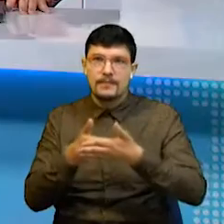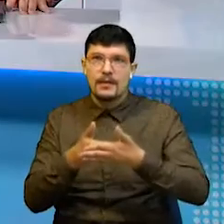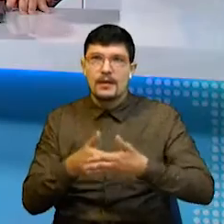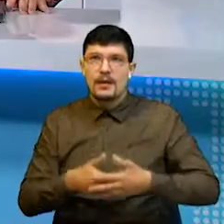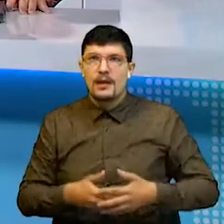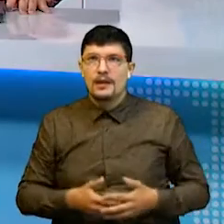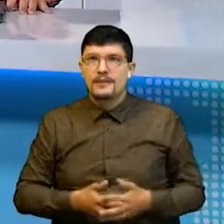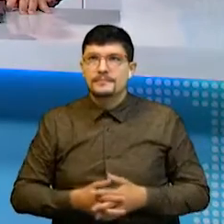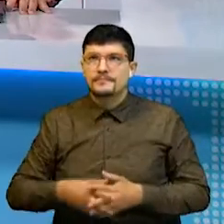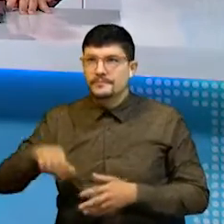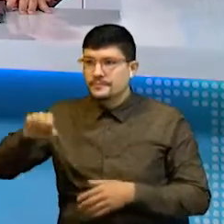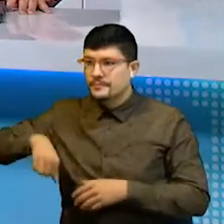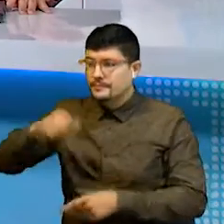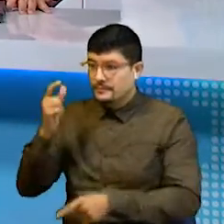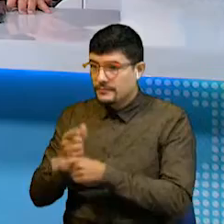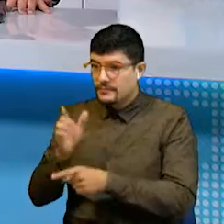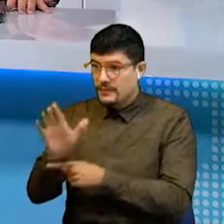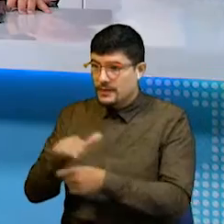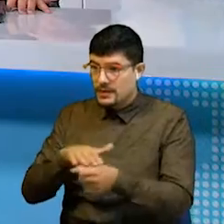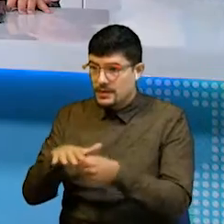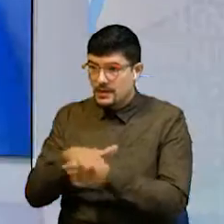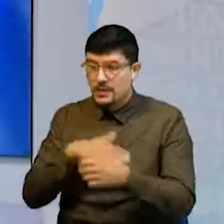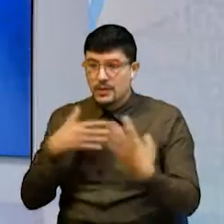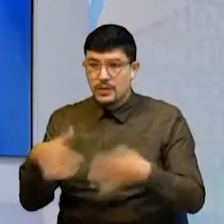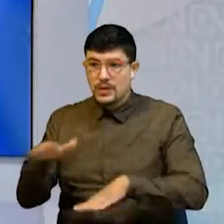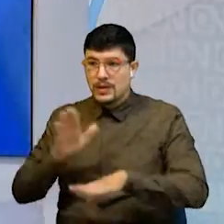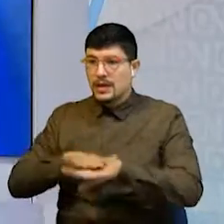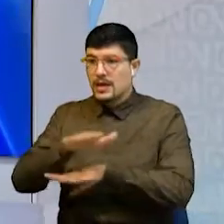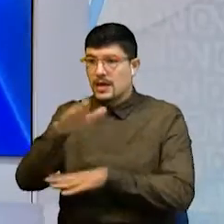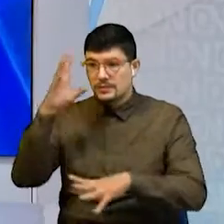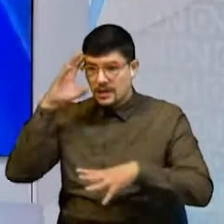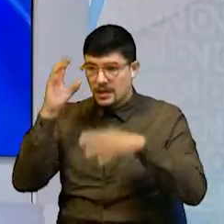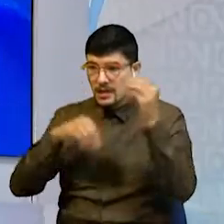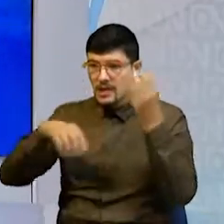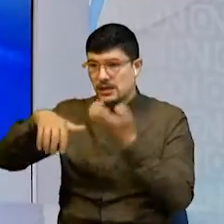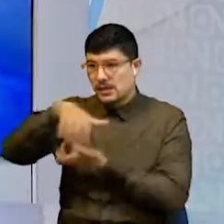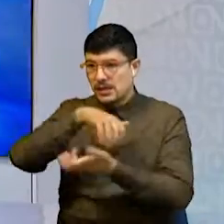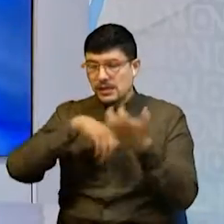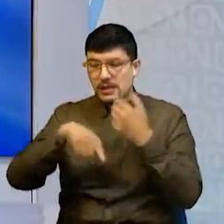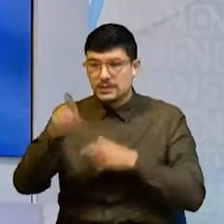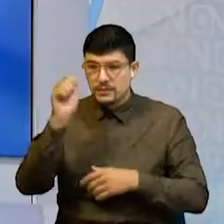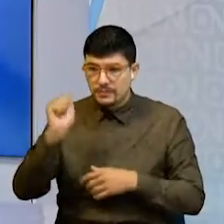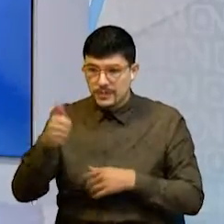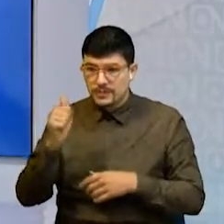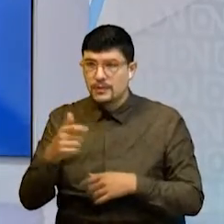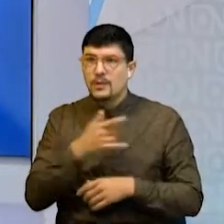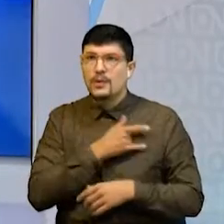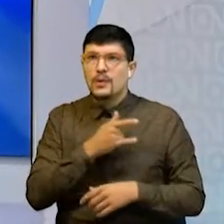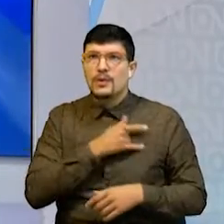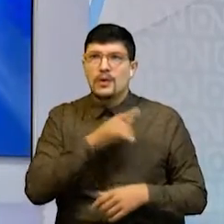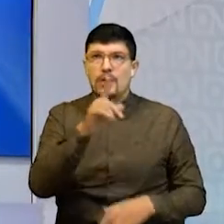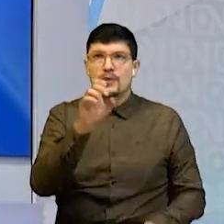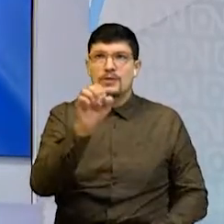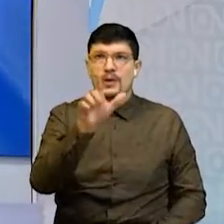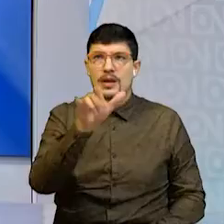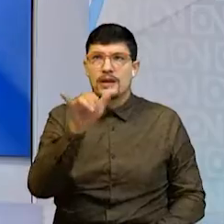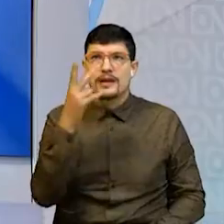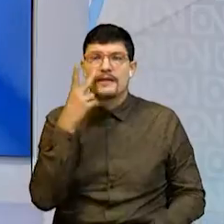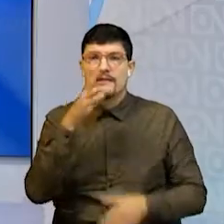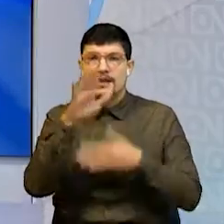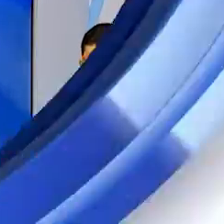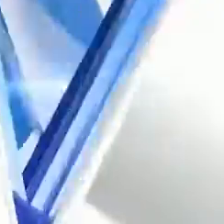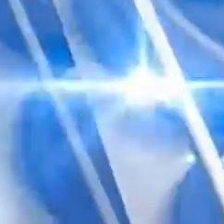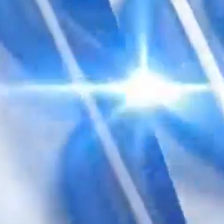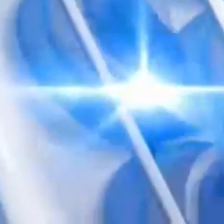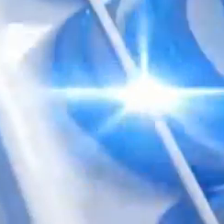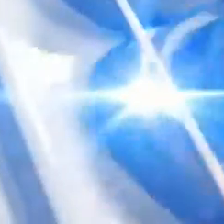anormalidad académica. Pues este tipo de situaciones ha generado desacuerdos entre los mismos universitarios. Dolicio Maraniño nos entrega todos los